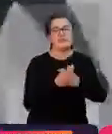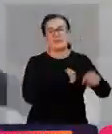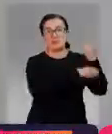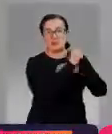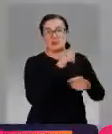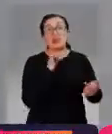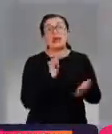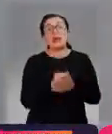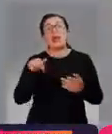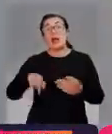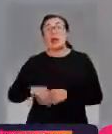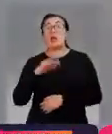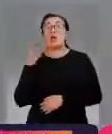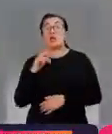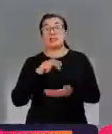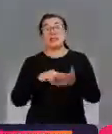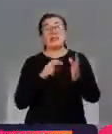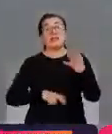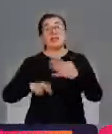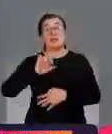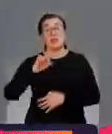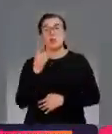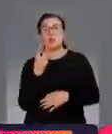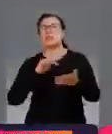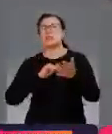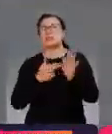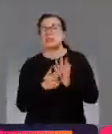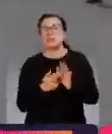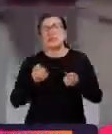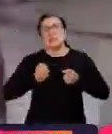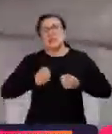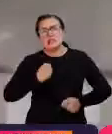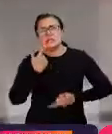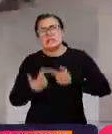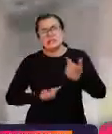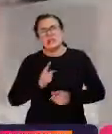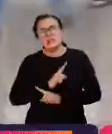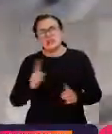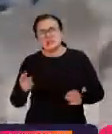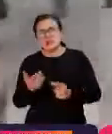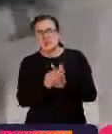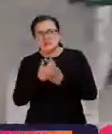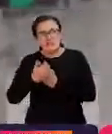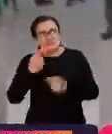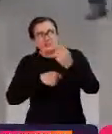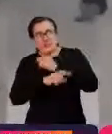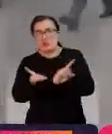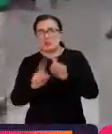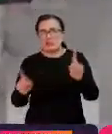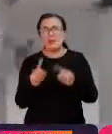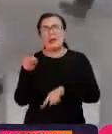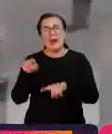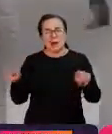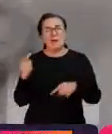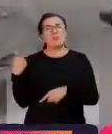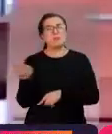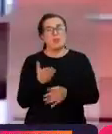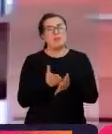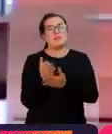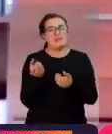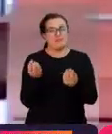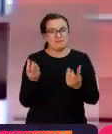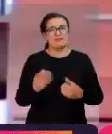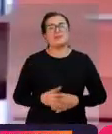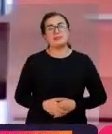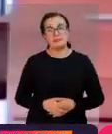1 es decir un país que hace esfuerzos para luchar contra este delito no obstante algunas zonas aún son foco de este flagelo bogotá por